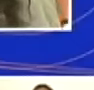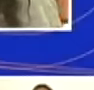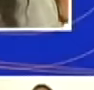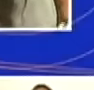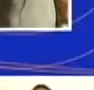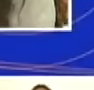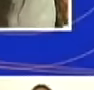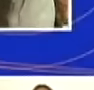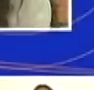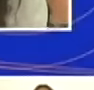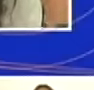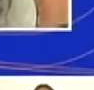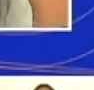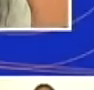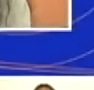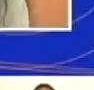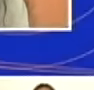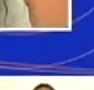Dacova.